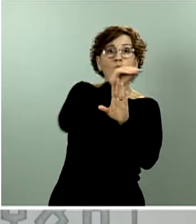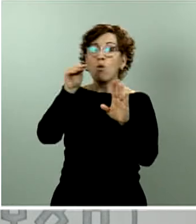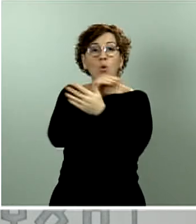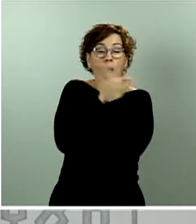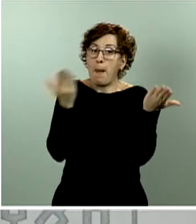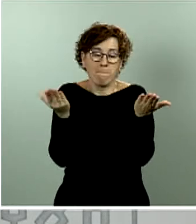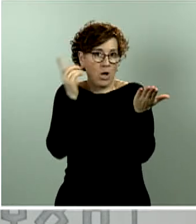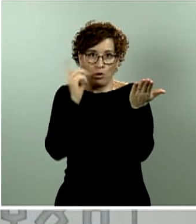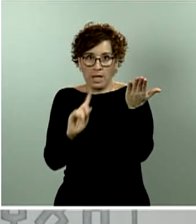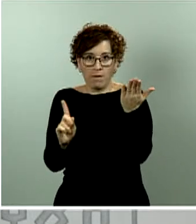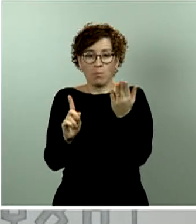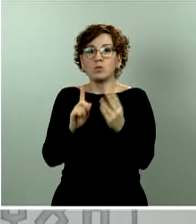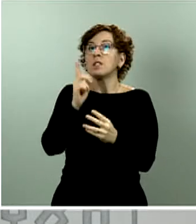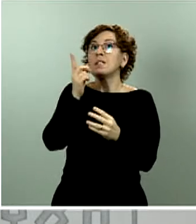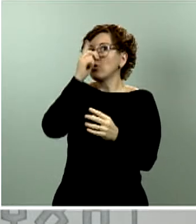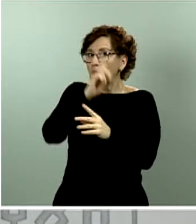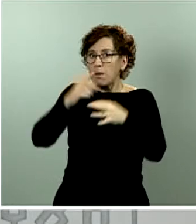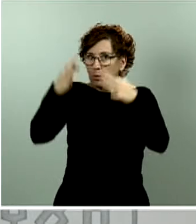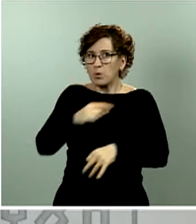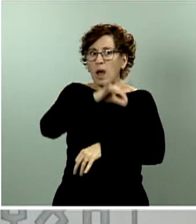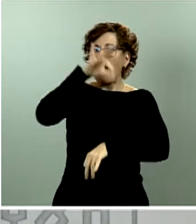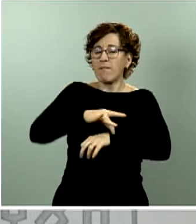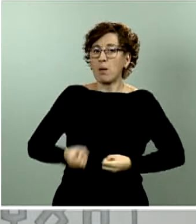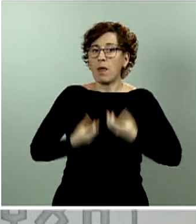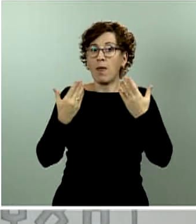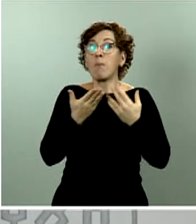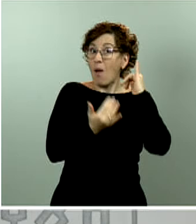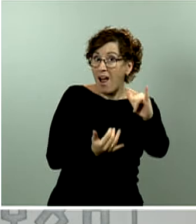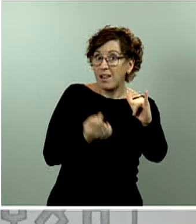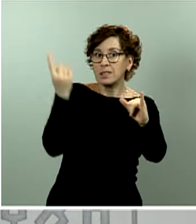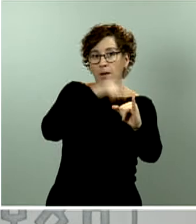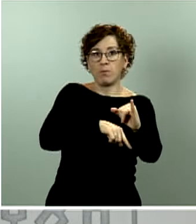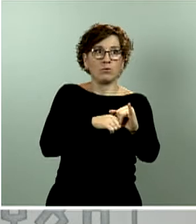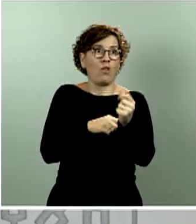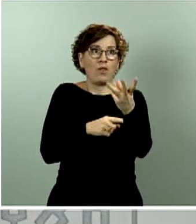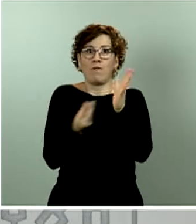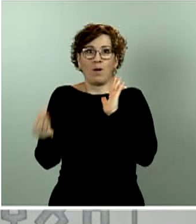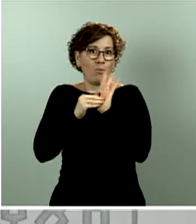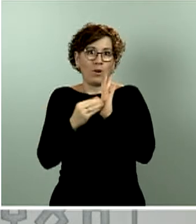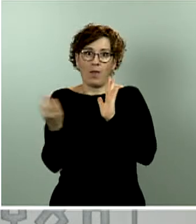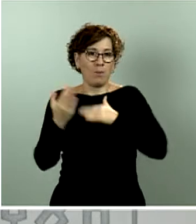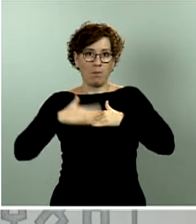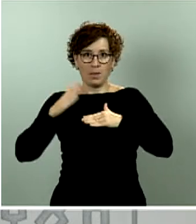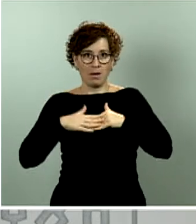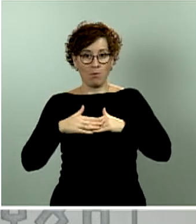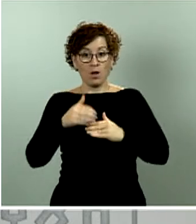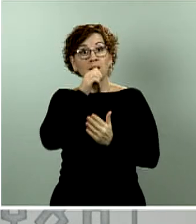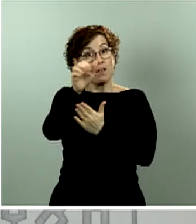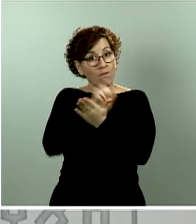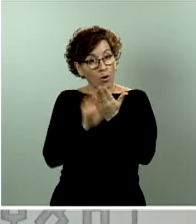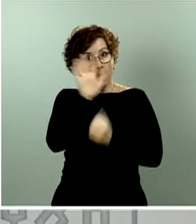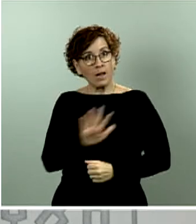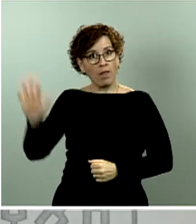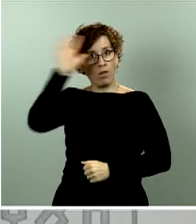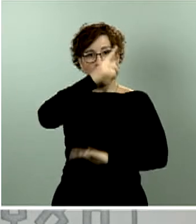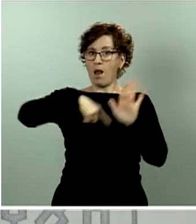tenido enfermedad o no, esa cifra tiene que aparecer en algún sitio. En nuestros informes nacionales aparece. Vamos probablemente